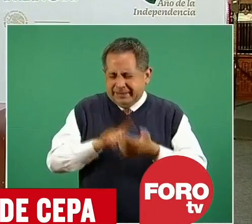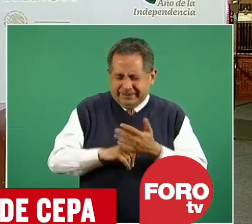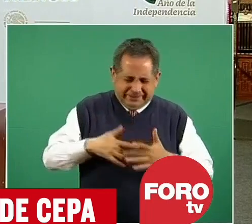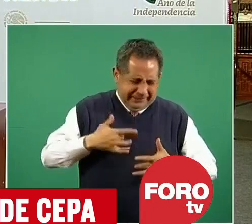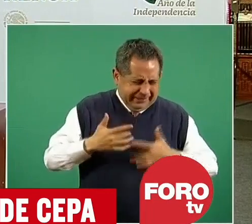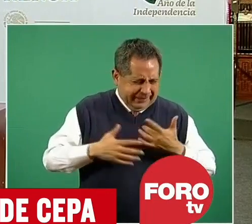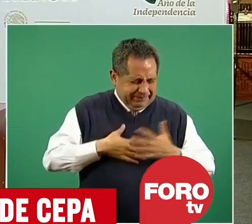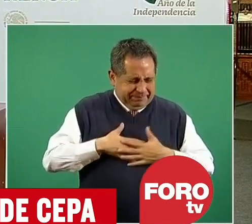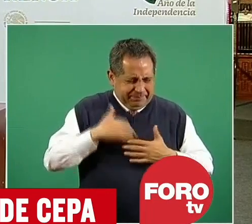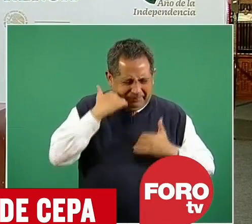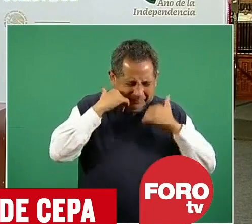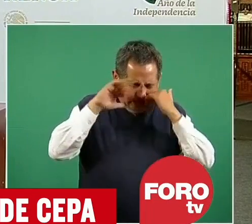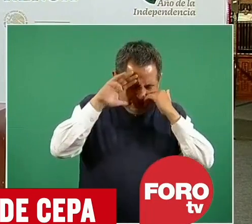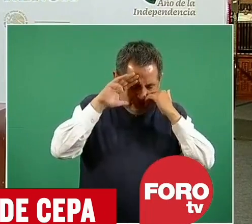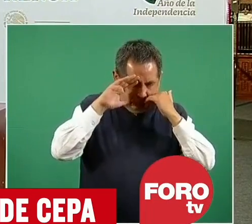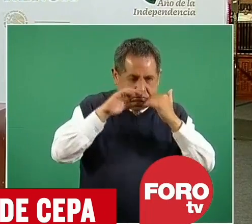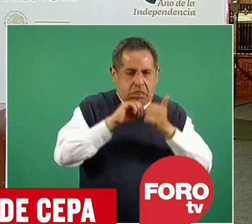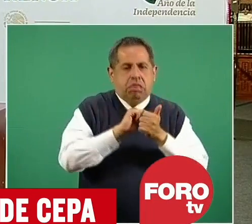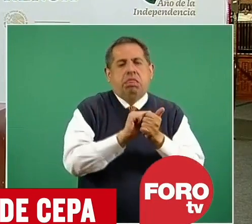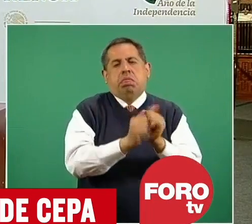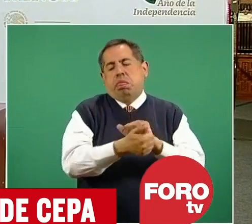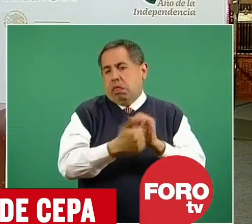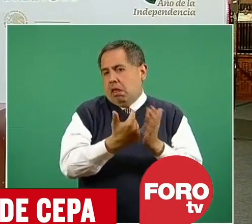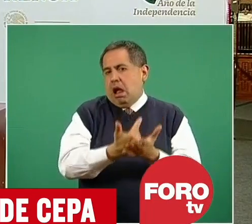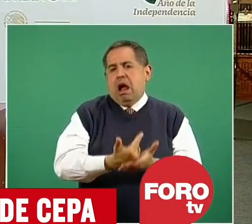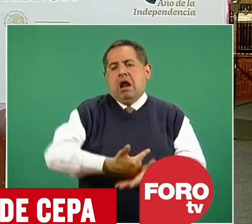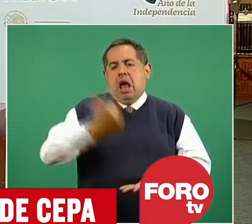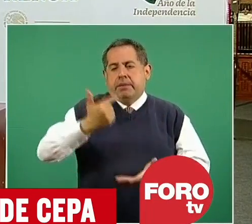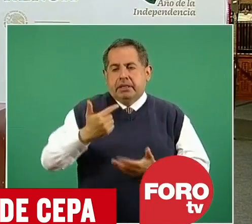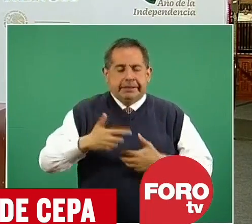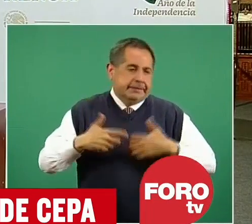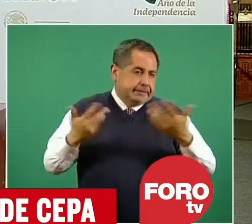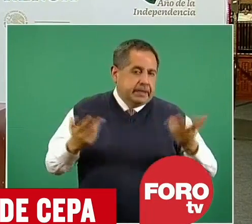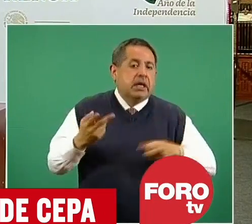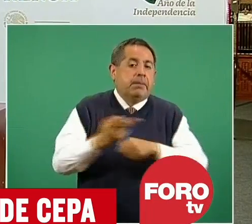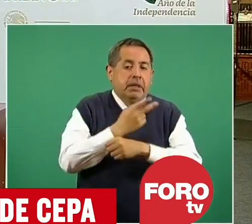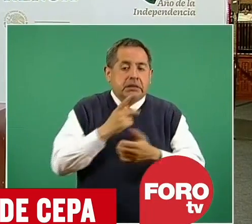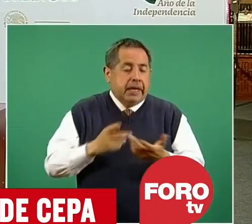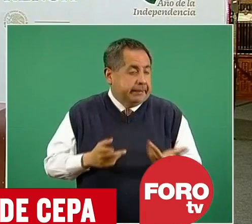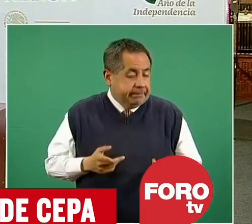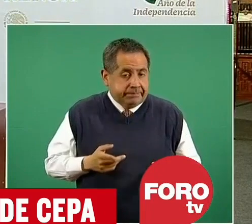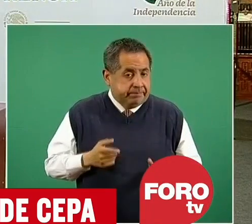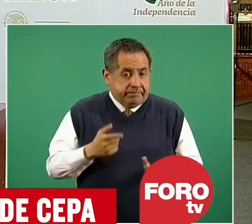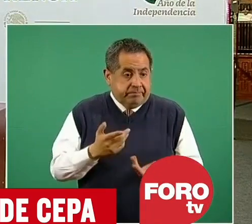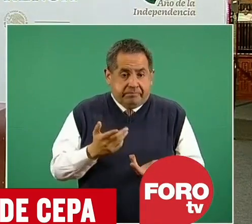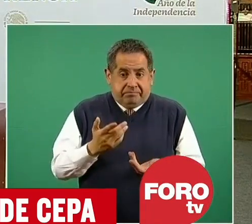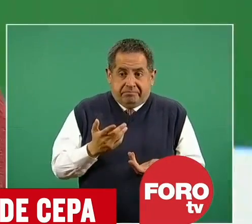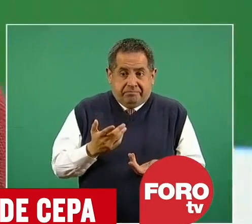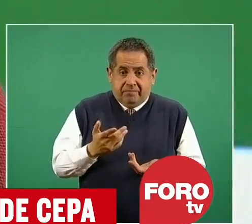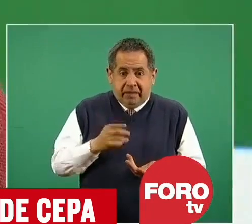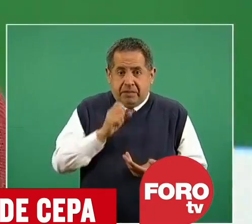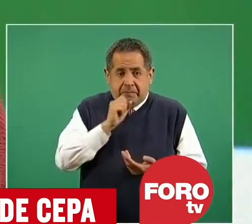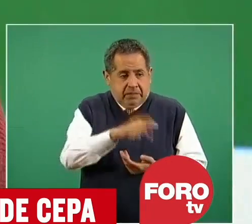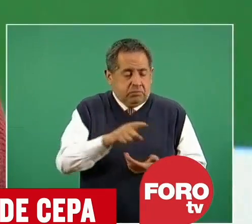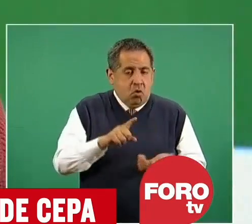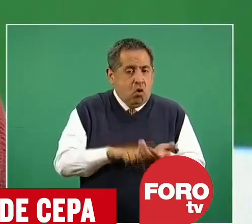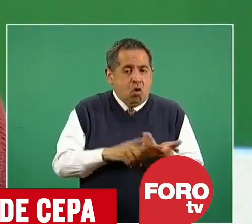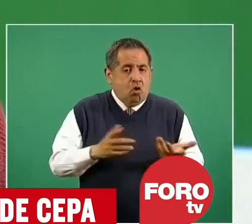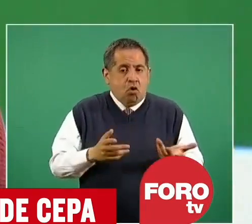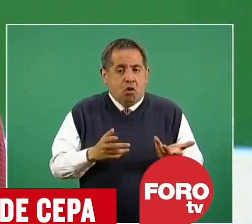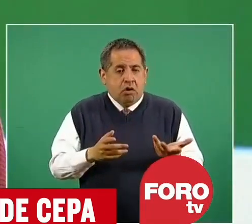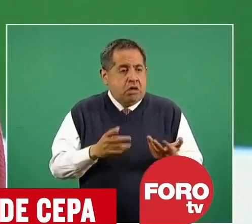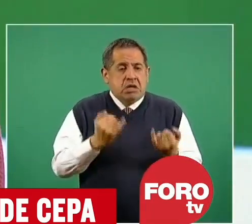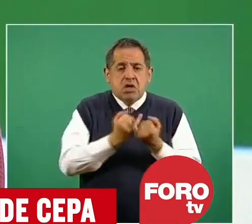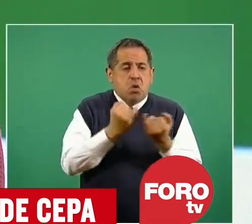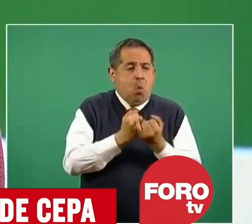91.566 continúan activos. Anoche, el subsecretario de Prevención y Promoción de la Salud, Hugo López-Gatell, señaló que no hay evidencia